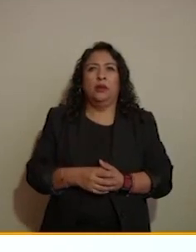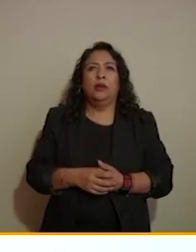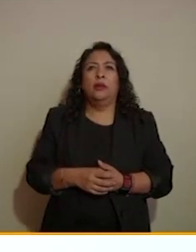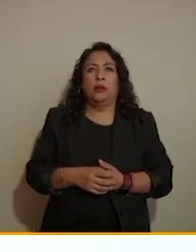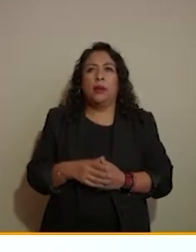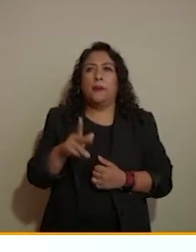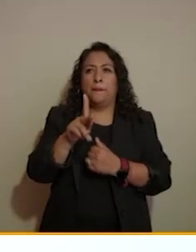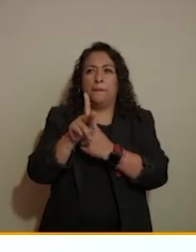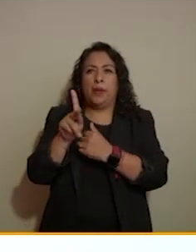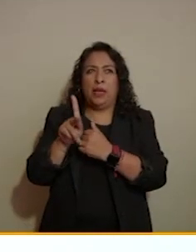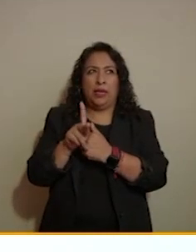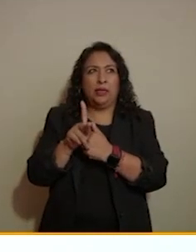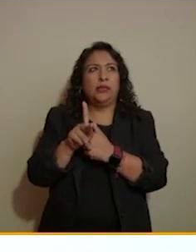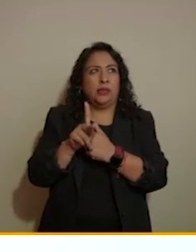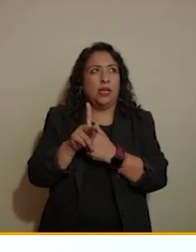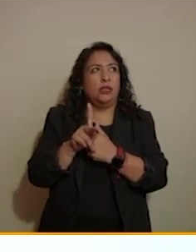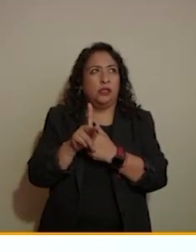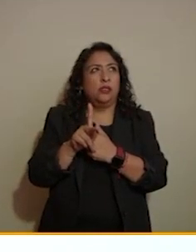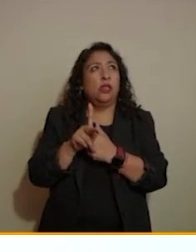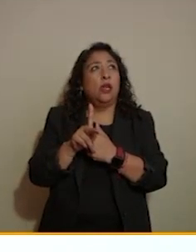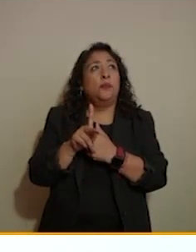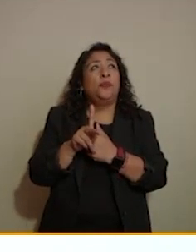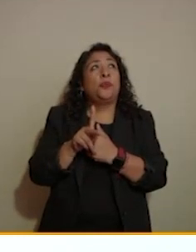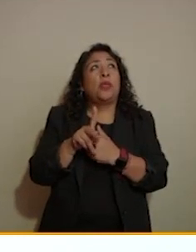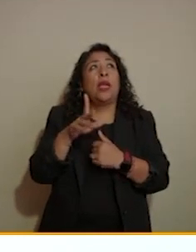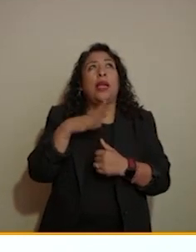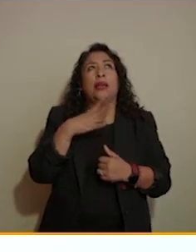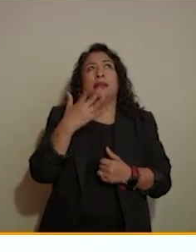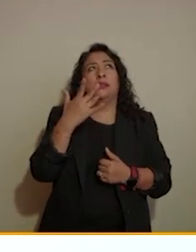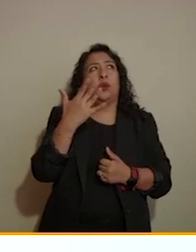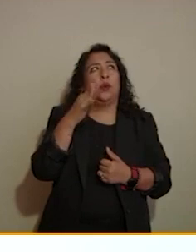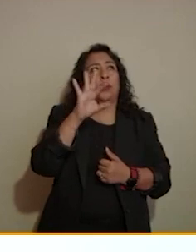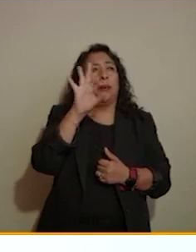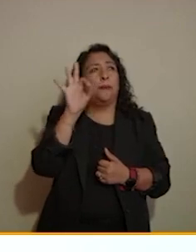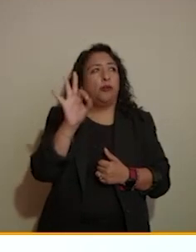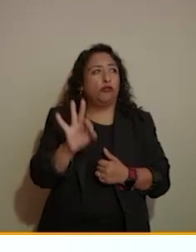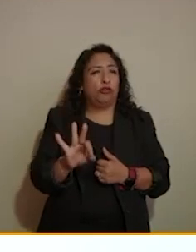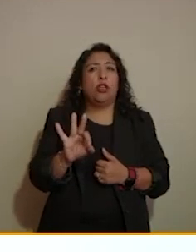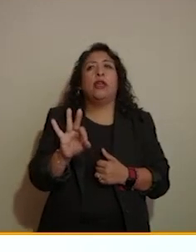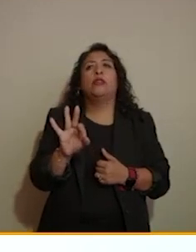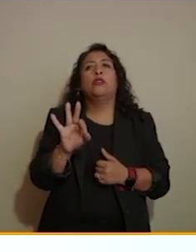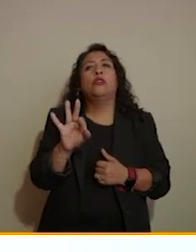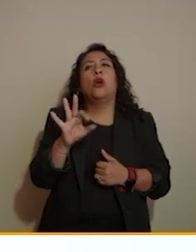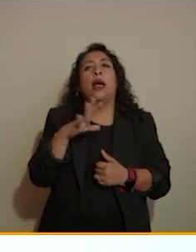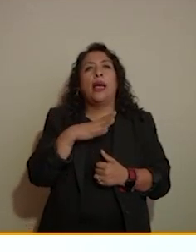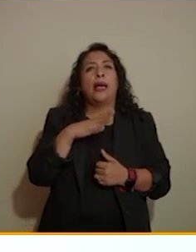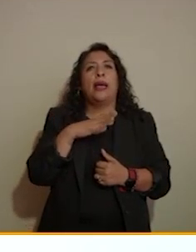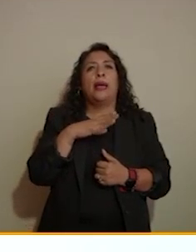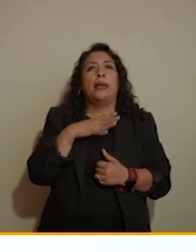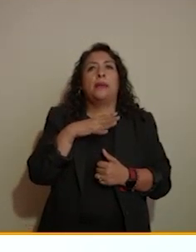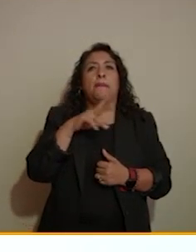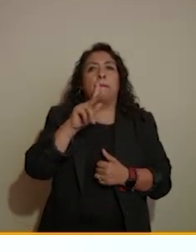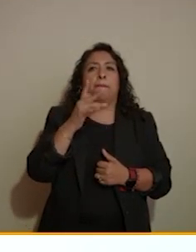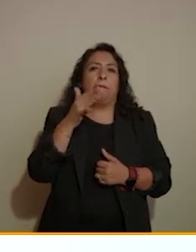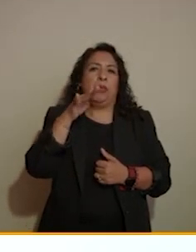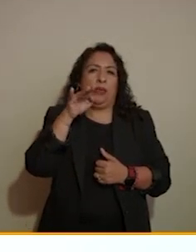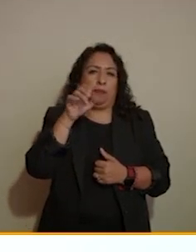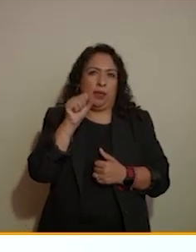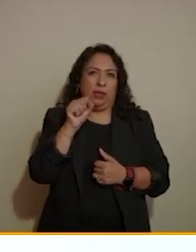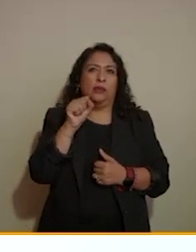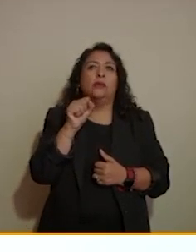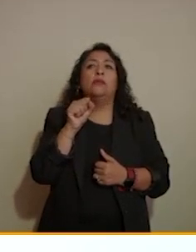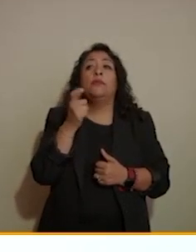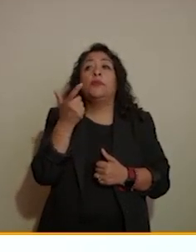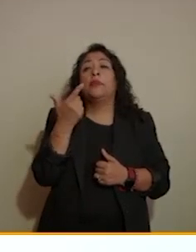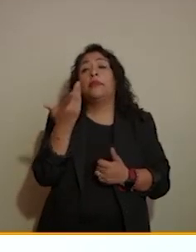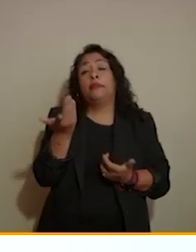de los países de la OCDE también está compuesto en un 50% por un aporte de las MIPYMES. Y bueno, a